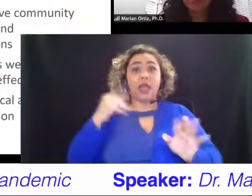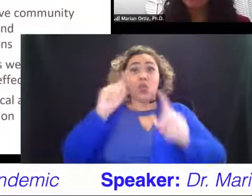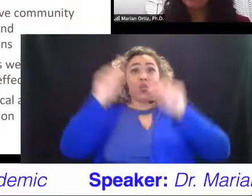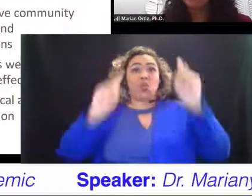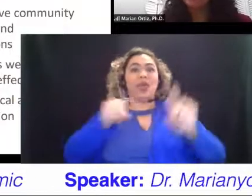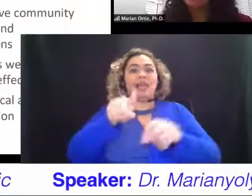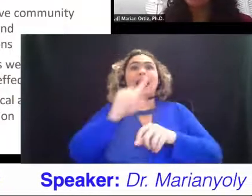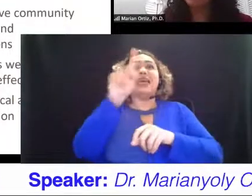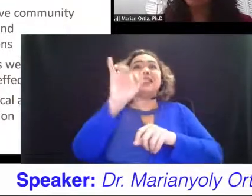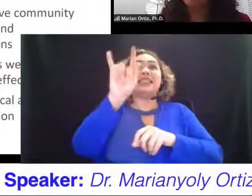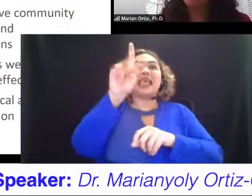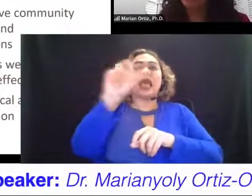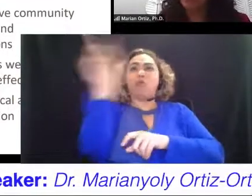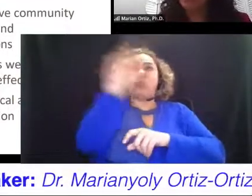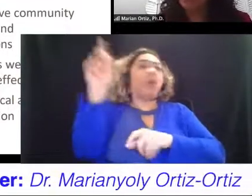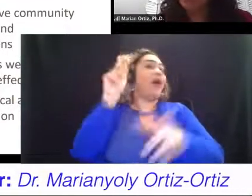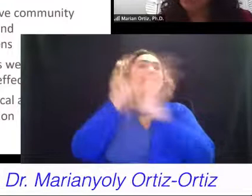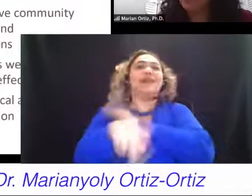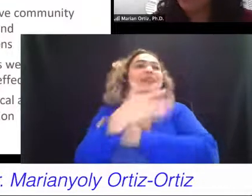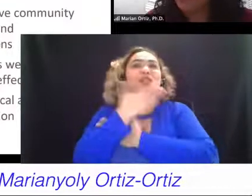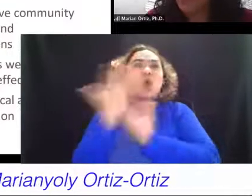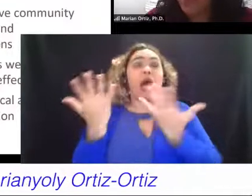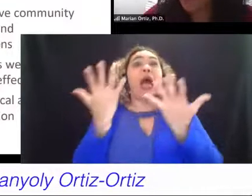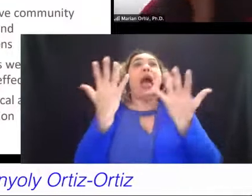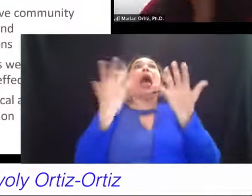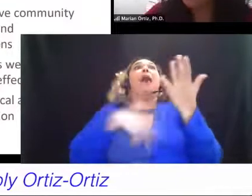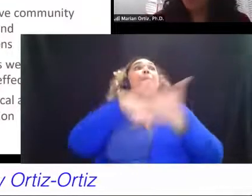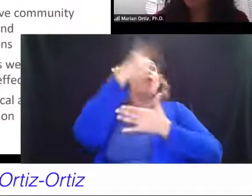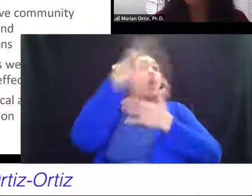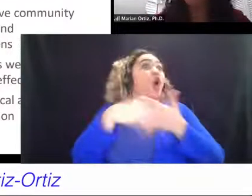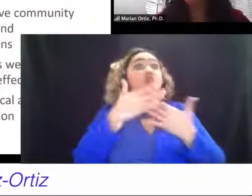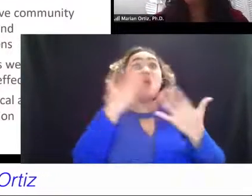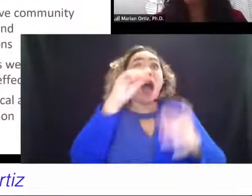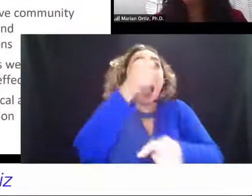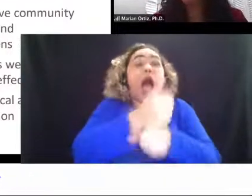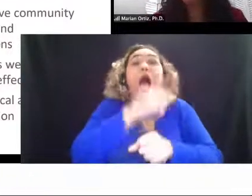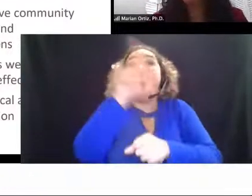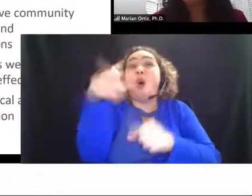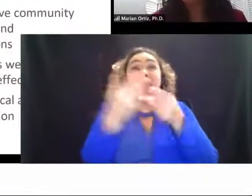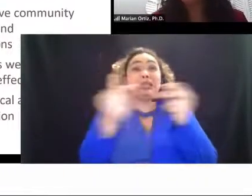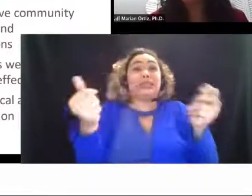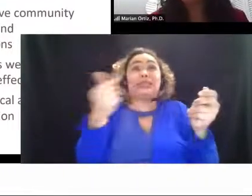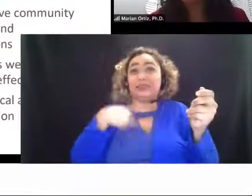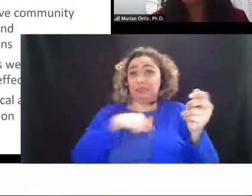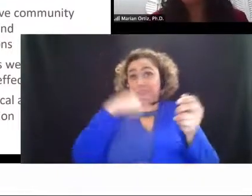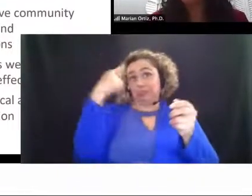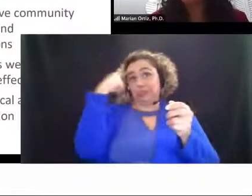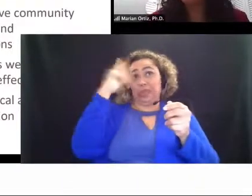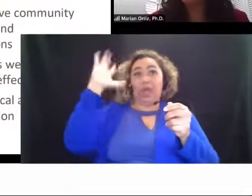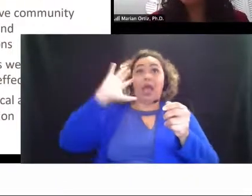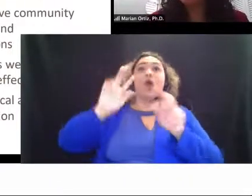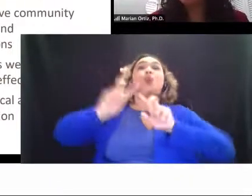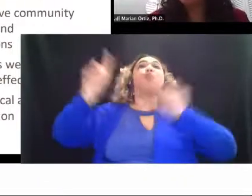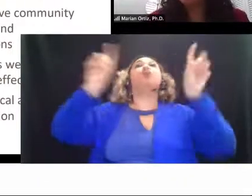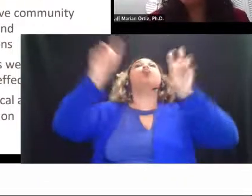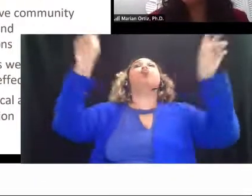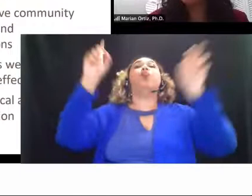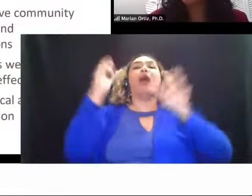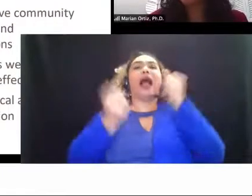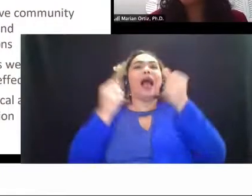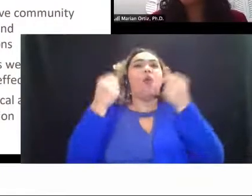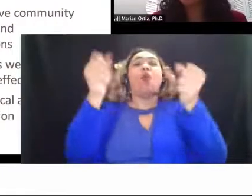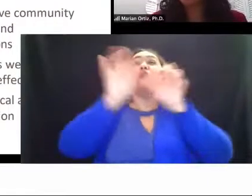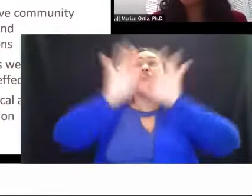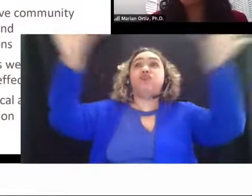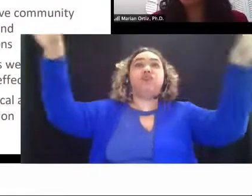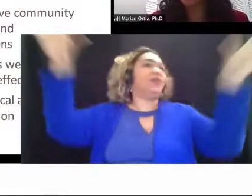así que tras que no había un programa completo, la única solución que teníamos, que era rociar con insecticidas, no estaba